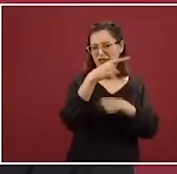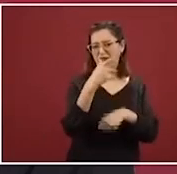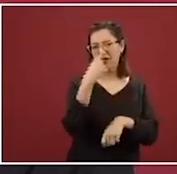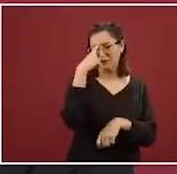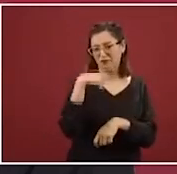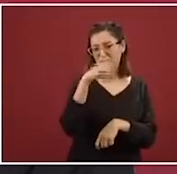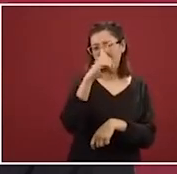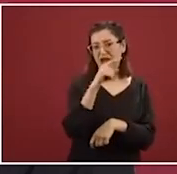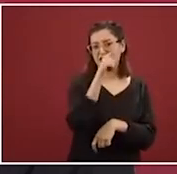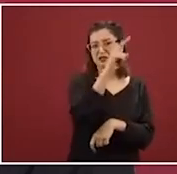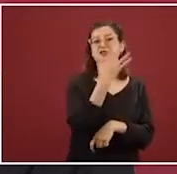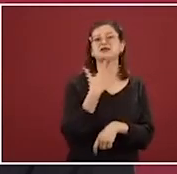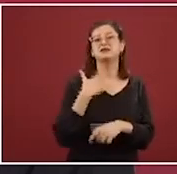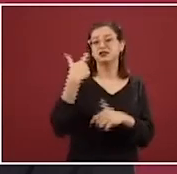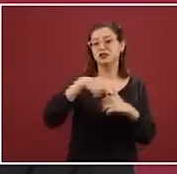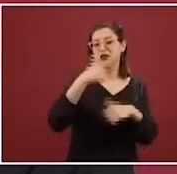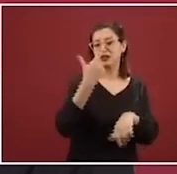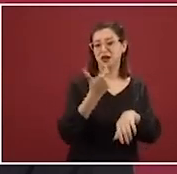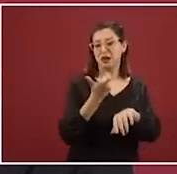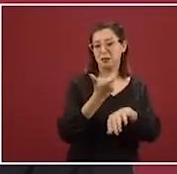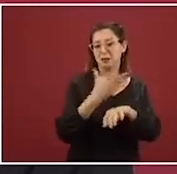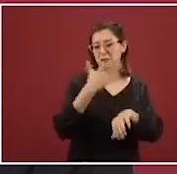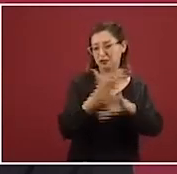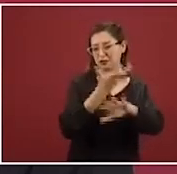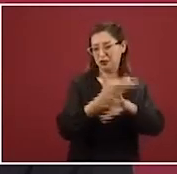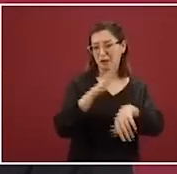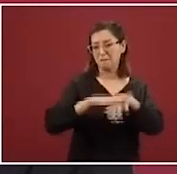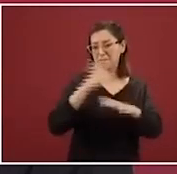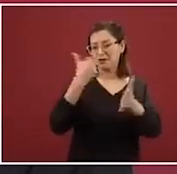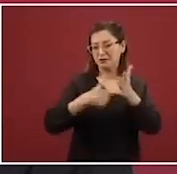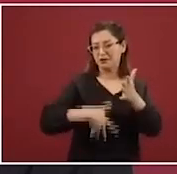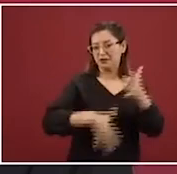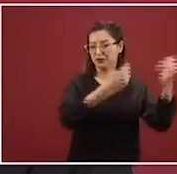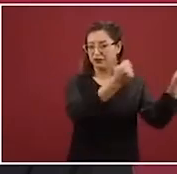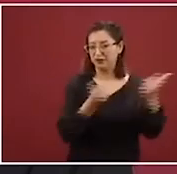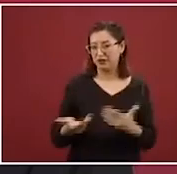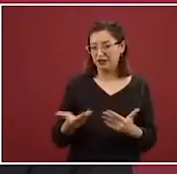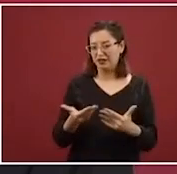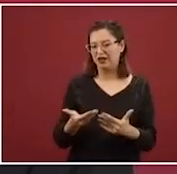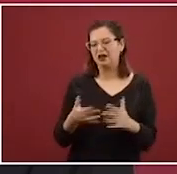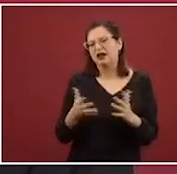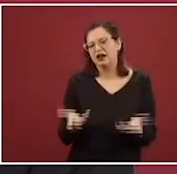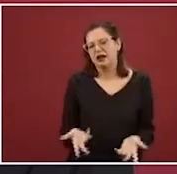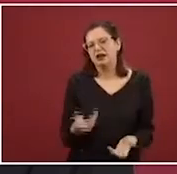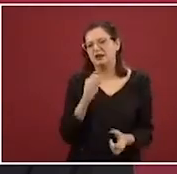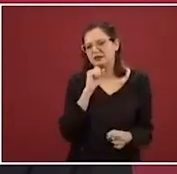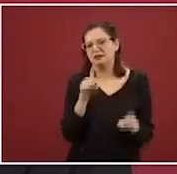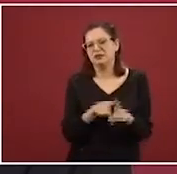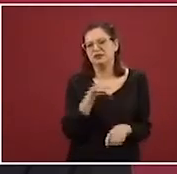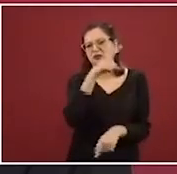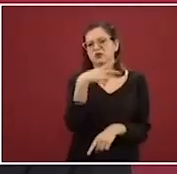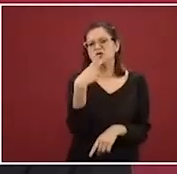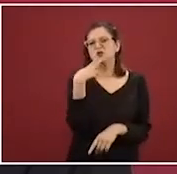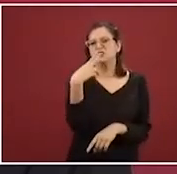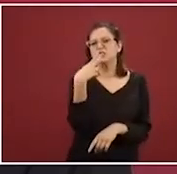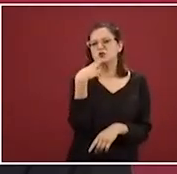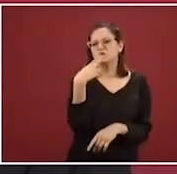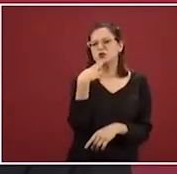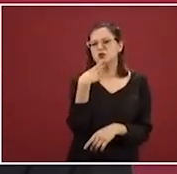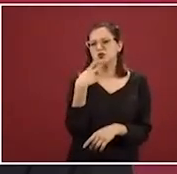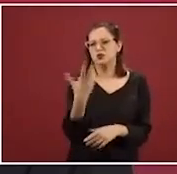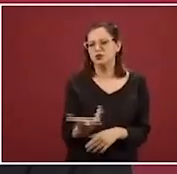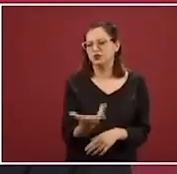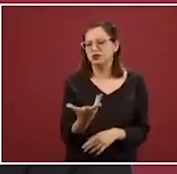usan como un artículo gancho. Nosotros tuvimos un artículo gancho, usted lo sabe bien, bueno, pues lo están usando ellos con la gasolina. Tampoco